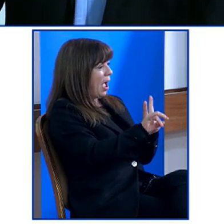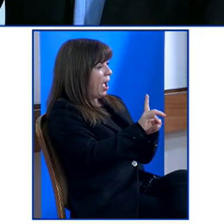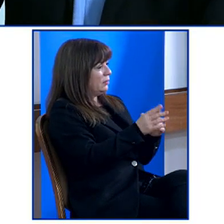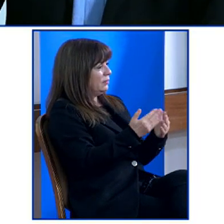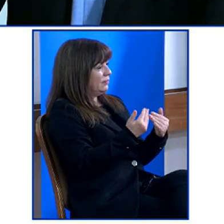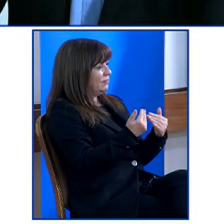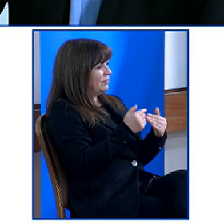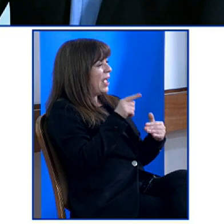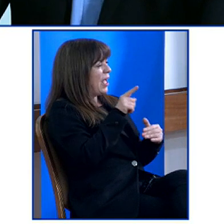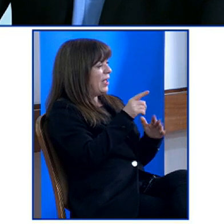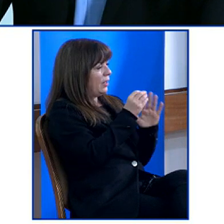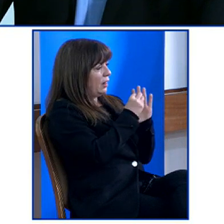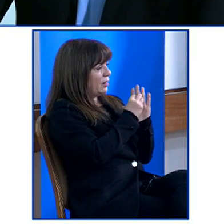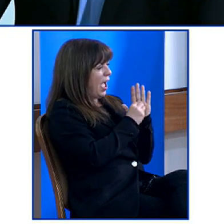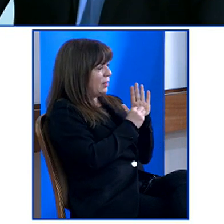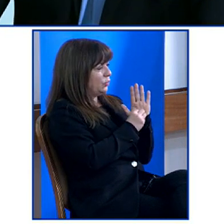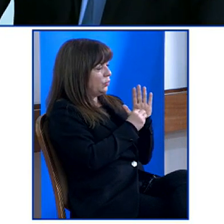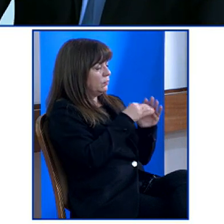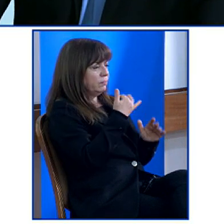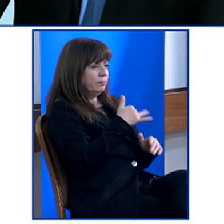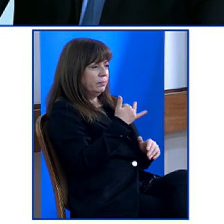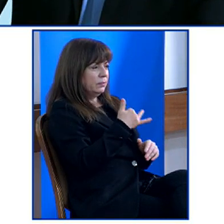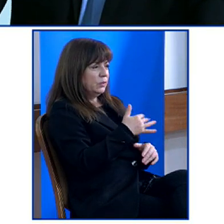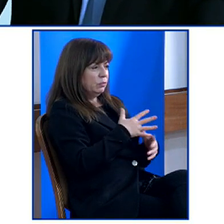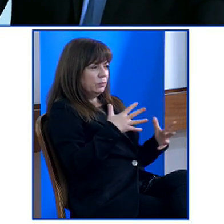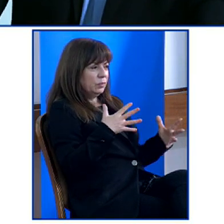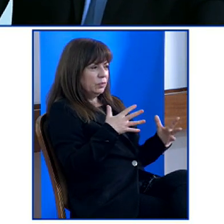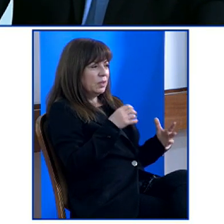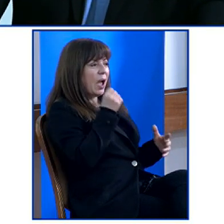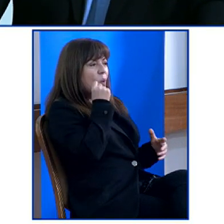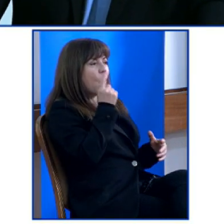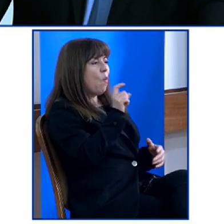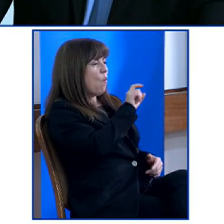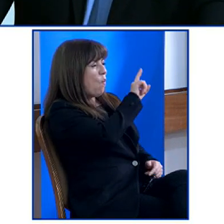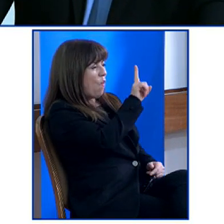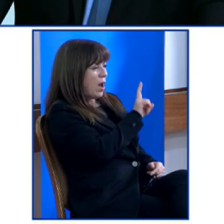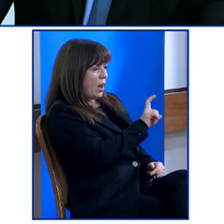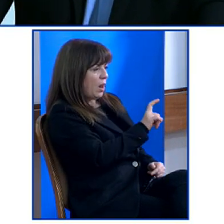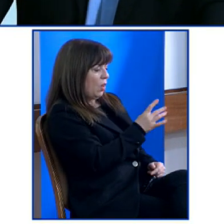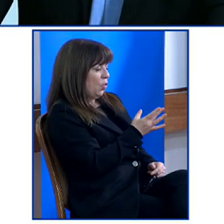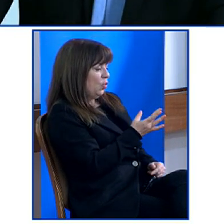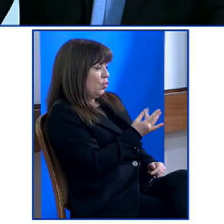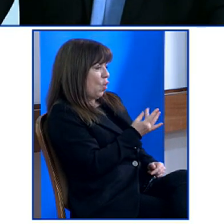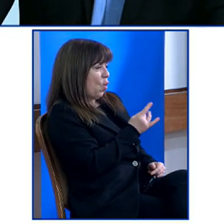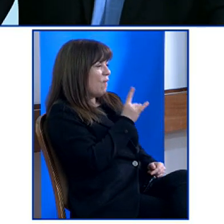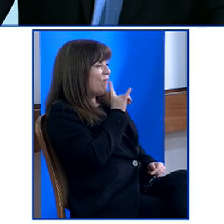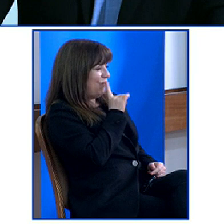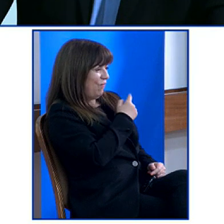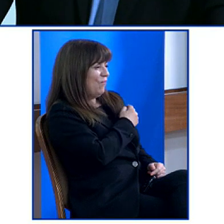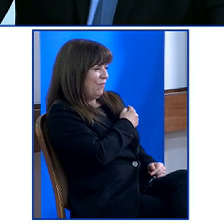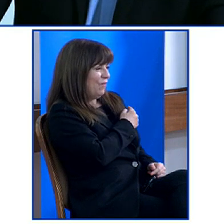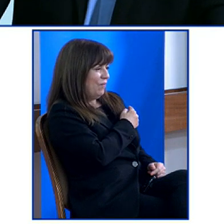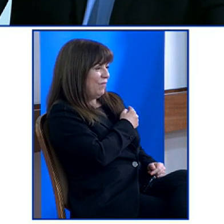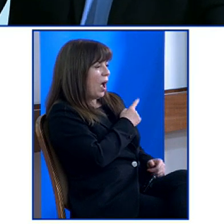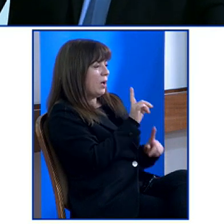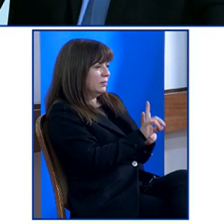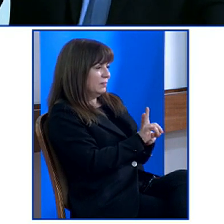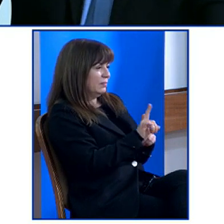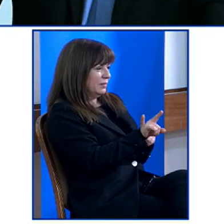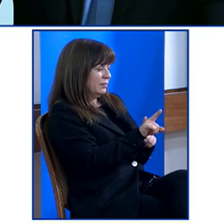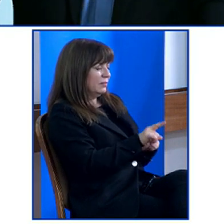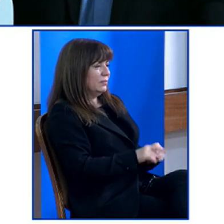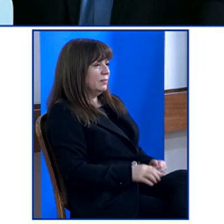Entonces ahí hay un dato duro acerca de cuál es la dolencia que tiene el paciente.